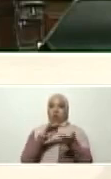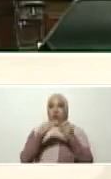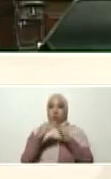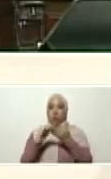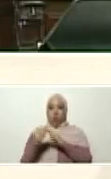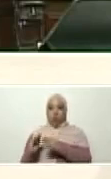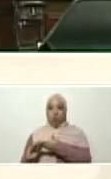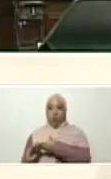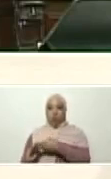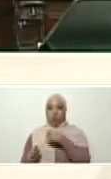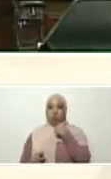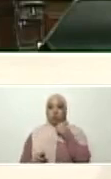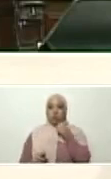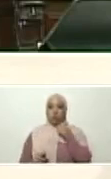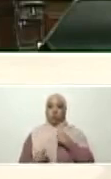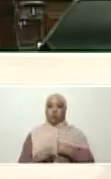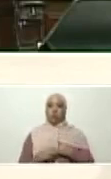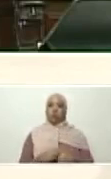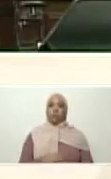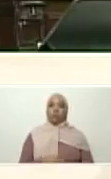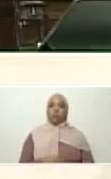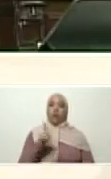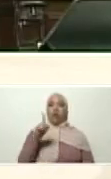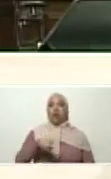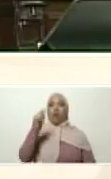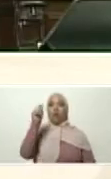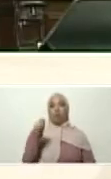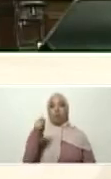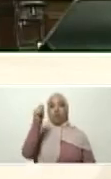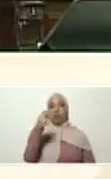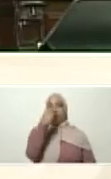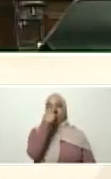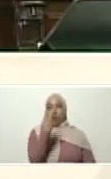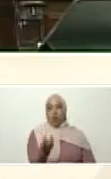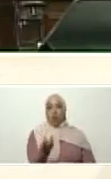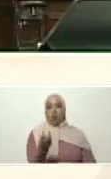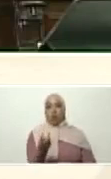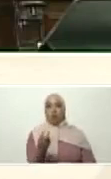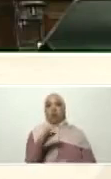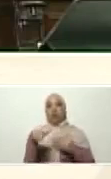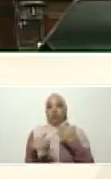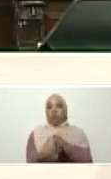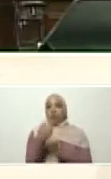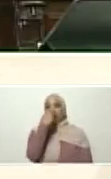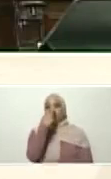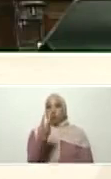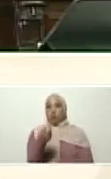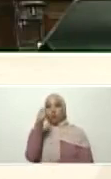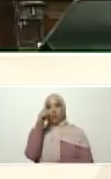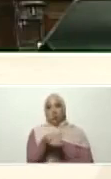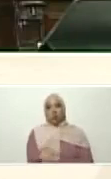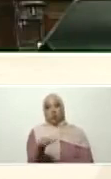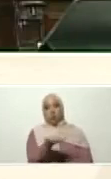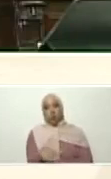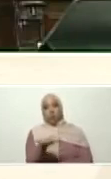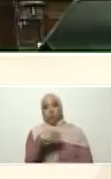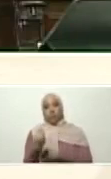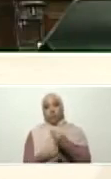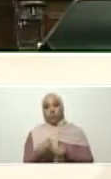¿verdad? Están invitados un grupo de diputados, ustedes eligen quiénes, y están invitados ustedes como el Poder Popular, y ustedes me